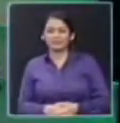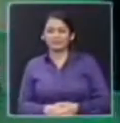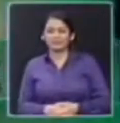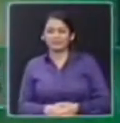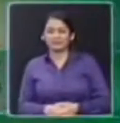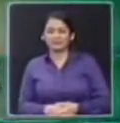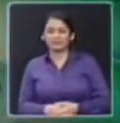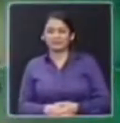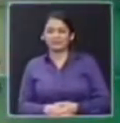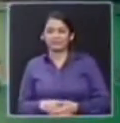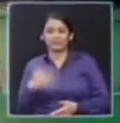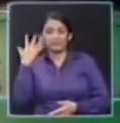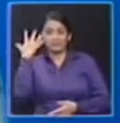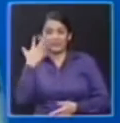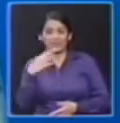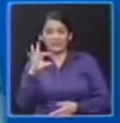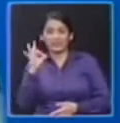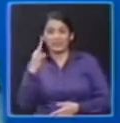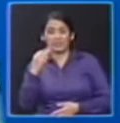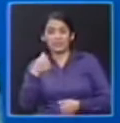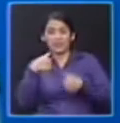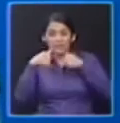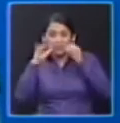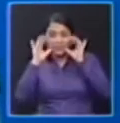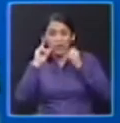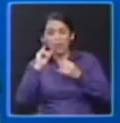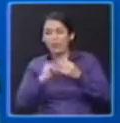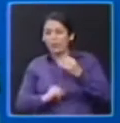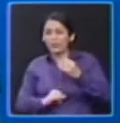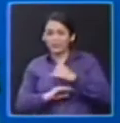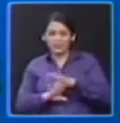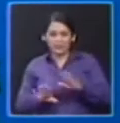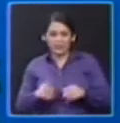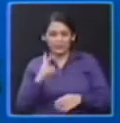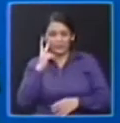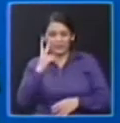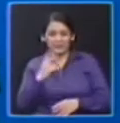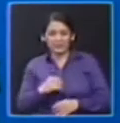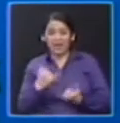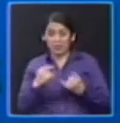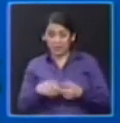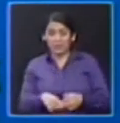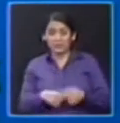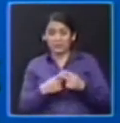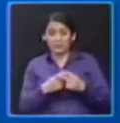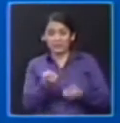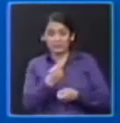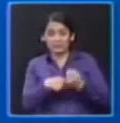disponible hasta el 19 de diciembre y las entradas ya se encuentran a la venta.